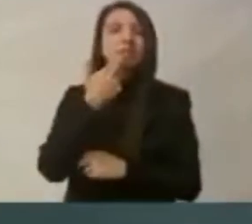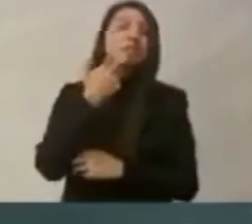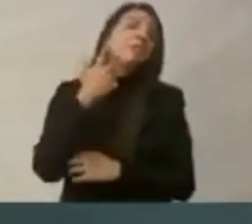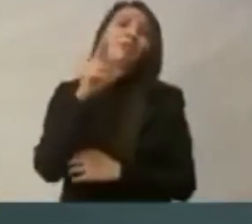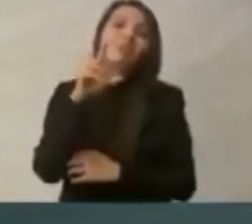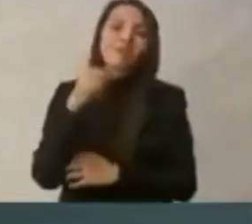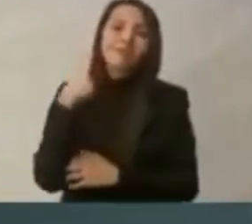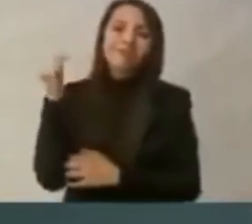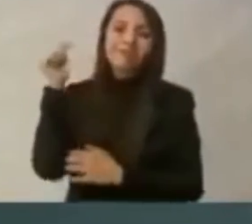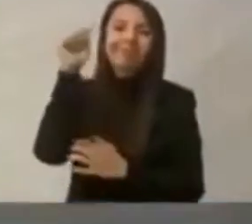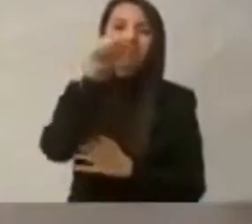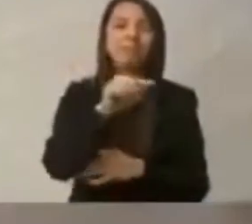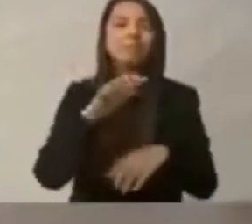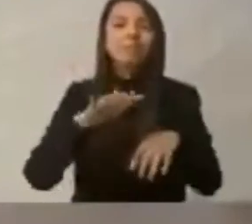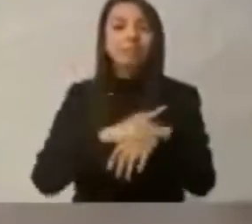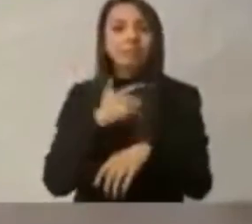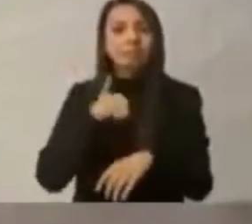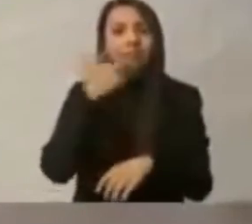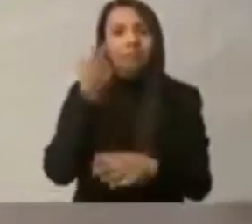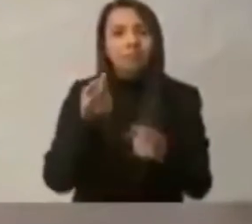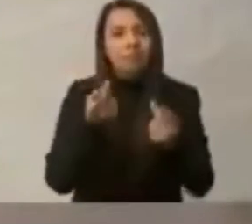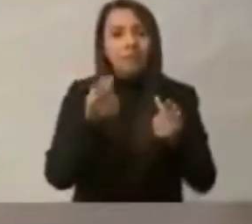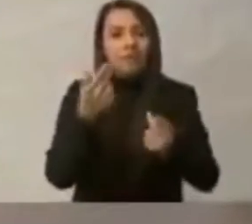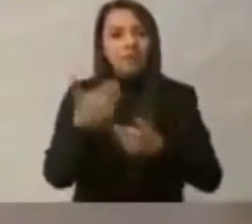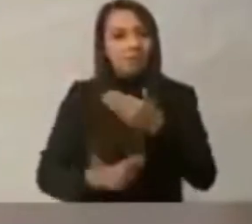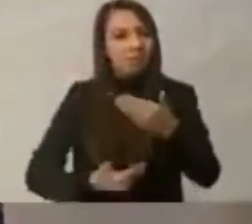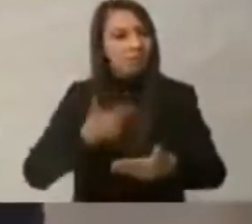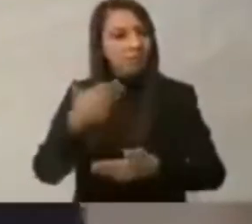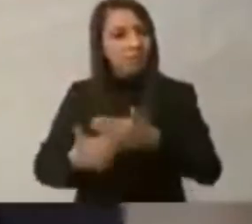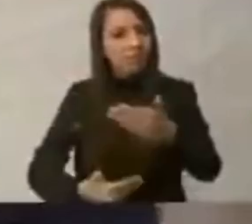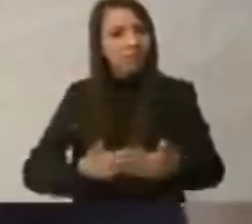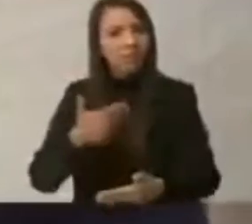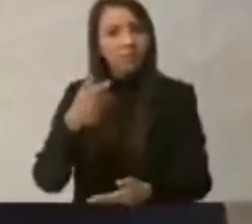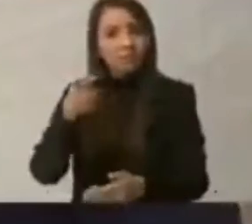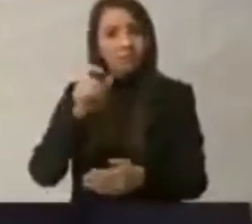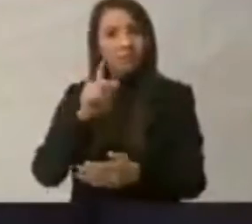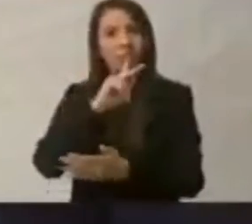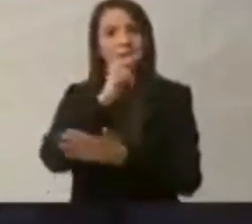quiero que se avance en el programa integral.